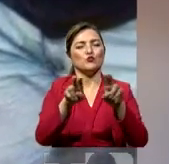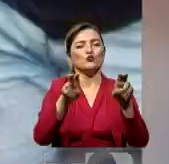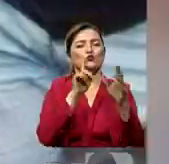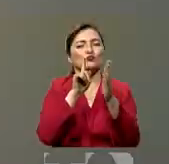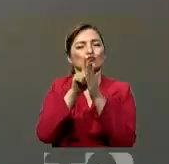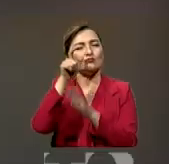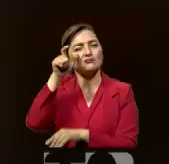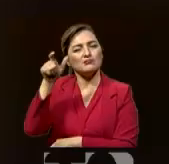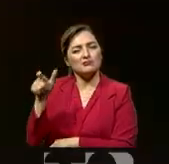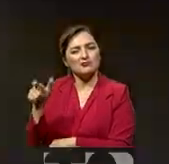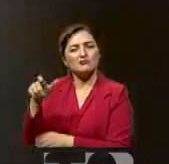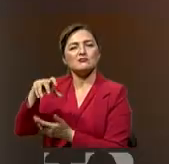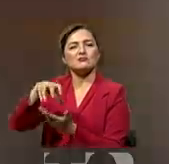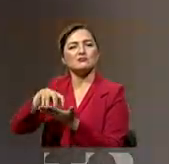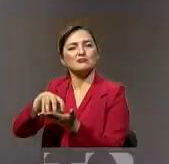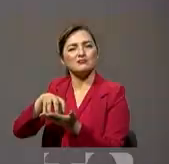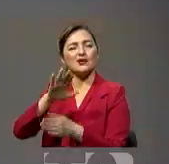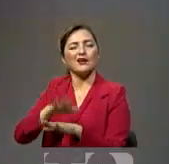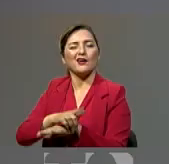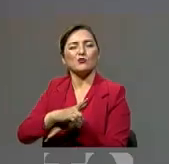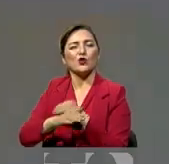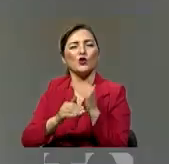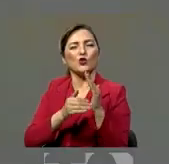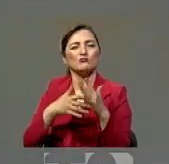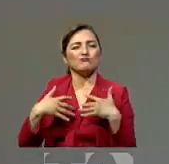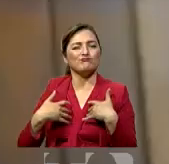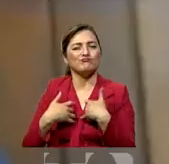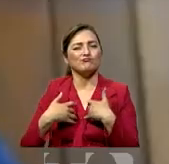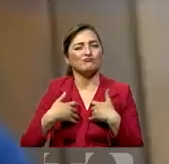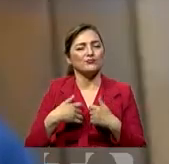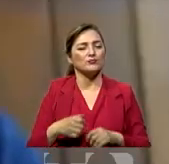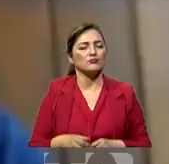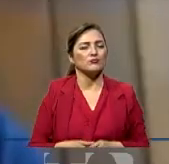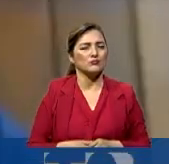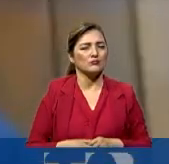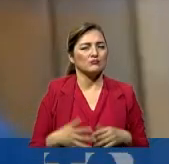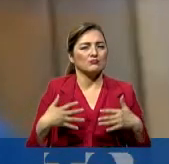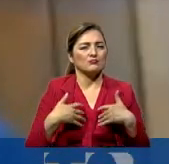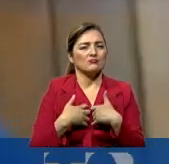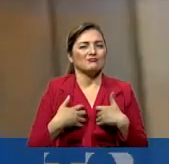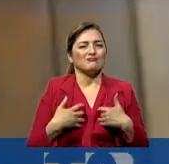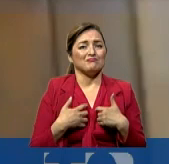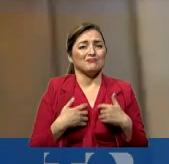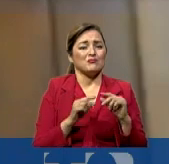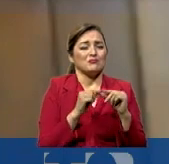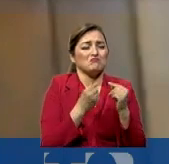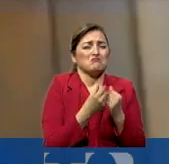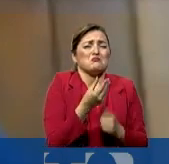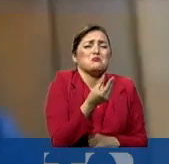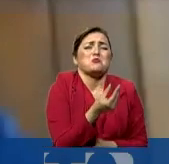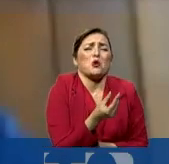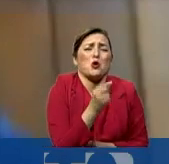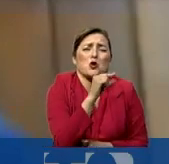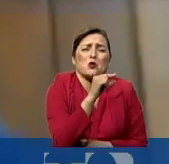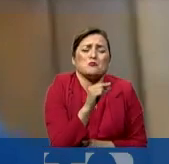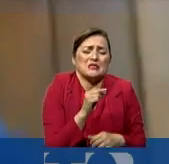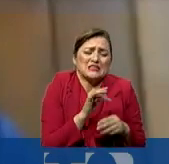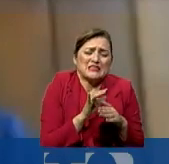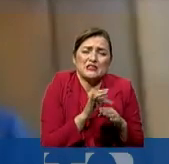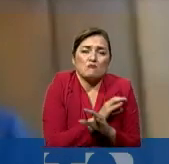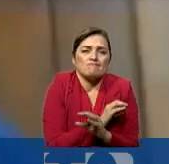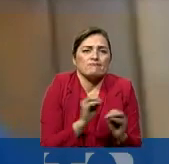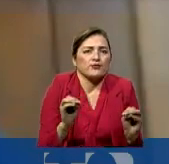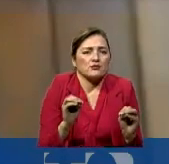ante la Fiscalía Provincial por el delito contra la fauna silvestre. Es un animal que se encuentra en peligro de extinción y la pérdida